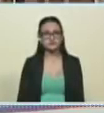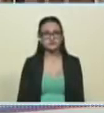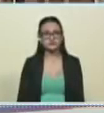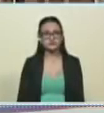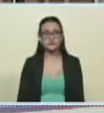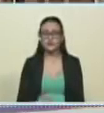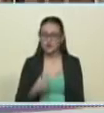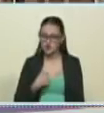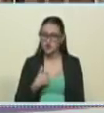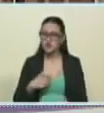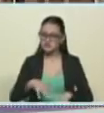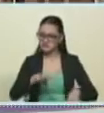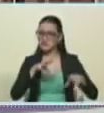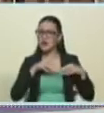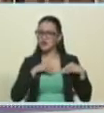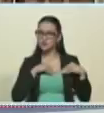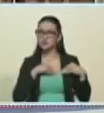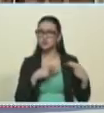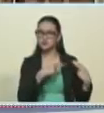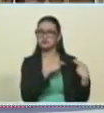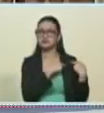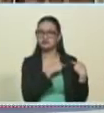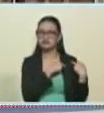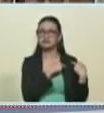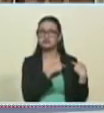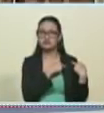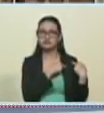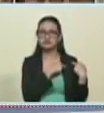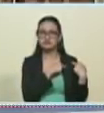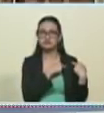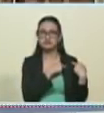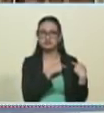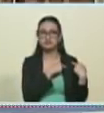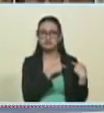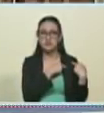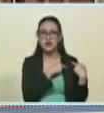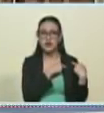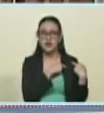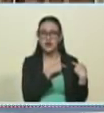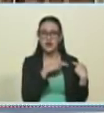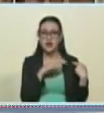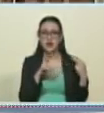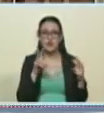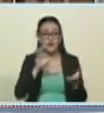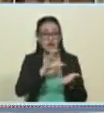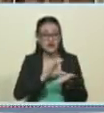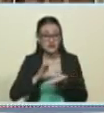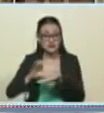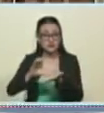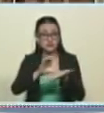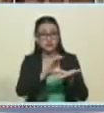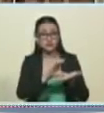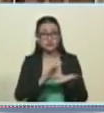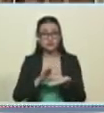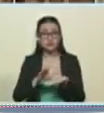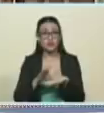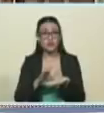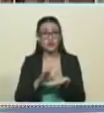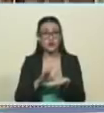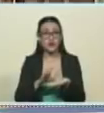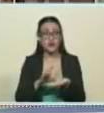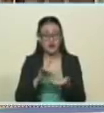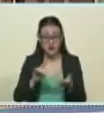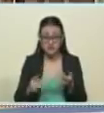y asumo como propio el concepto de nueva ciudad que ha esgrimido en su